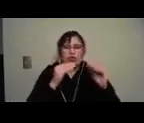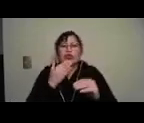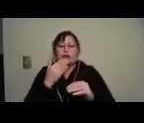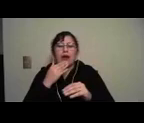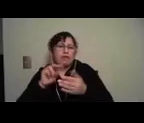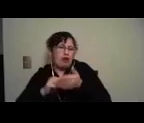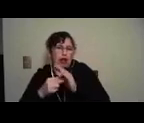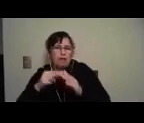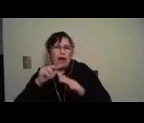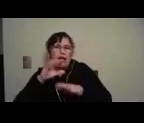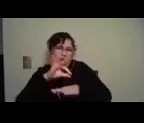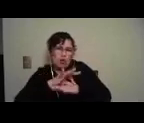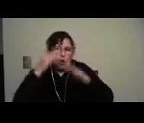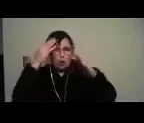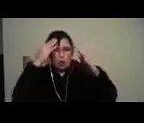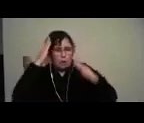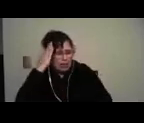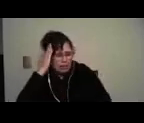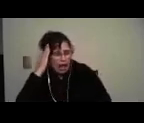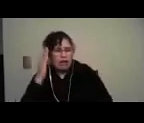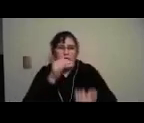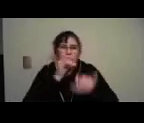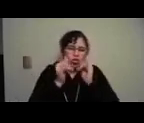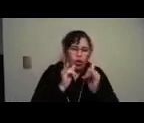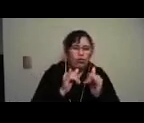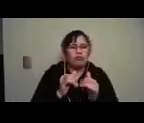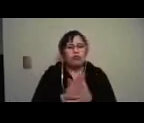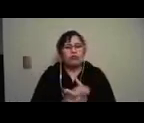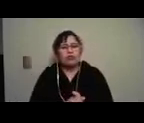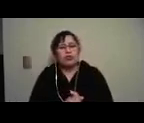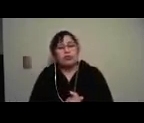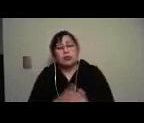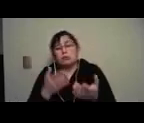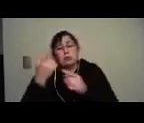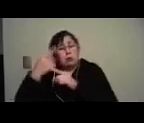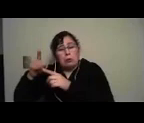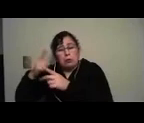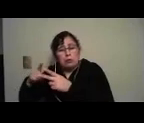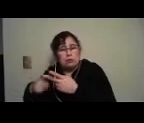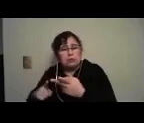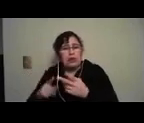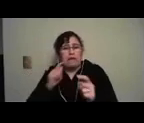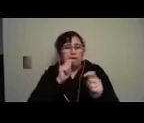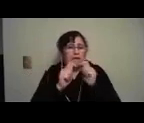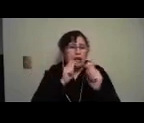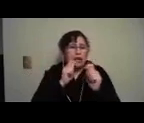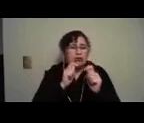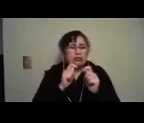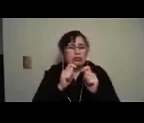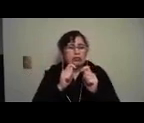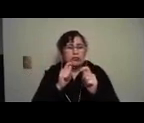¿cierto? Que no esté tratado, consumo de alcohol, droga. Otro factor de riesgo